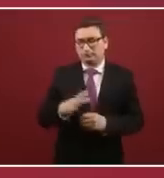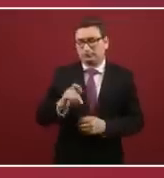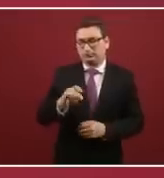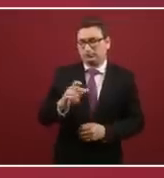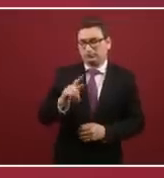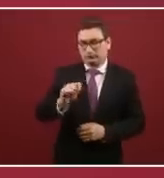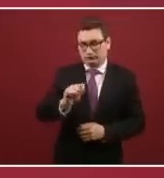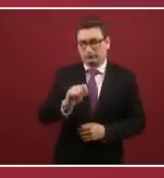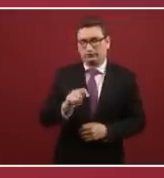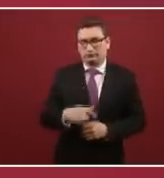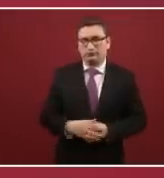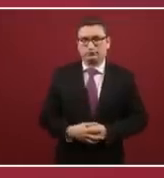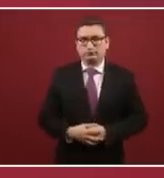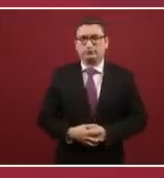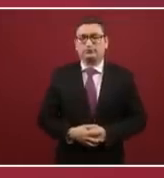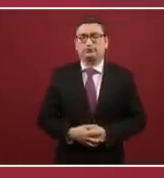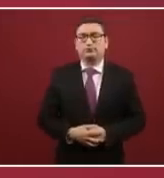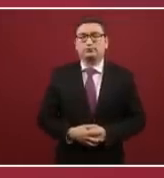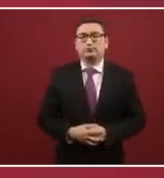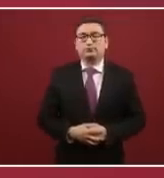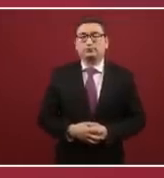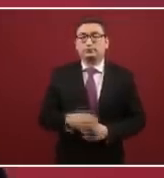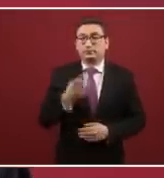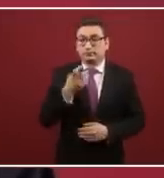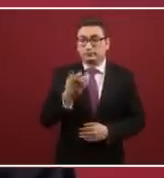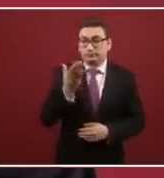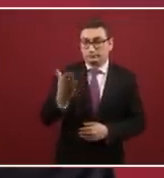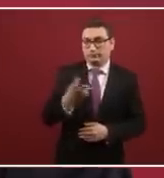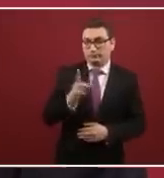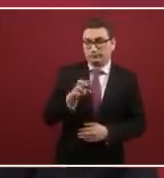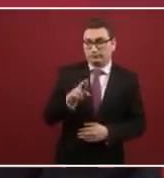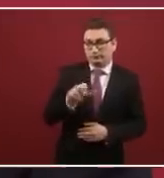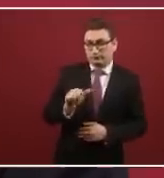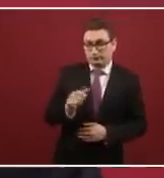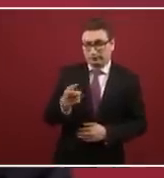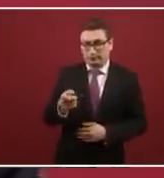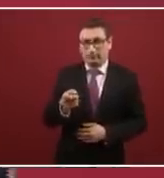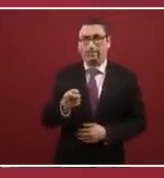CONACYT. Y le pedimos a la doctora